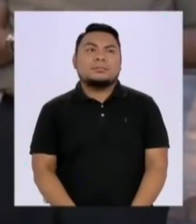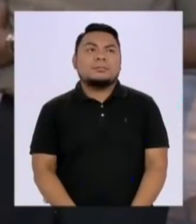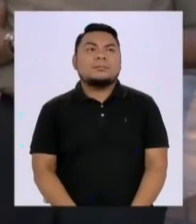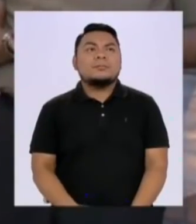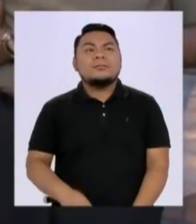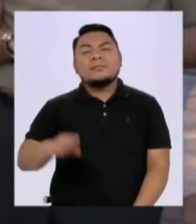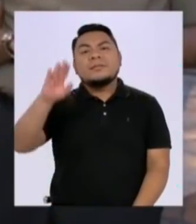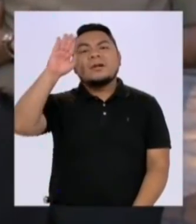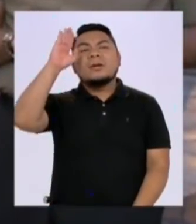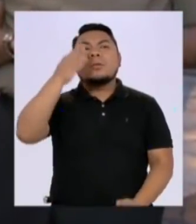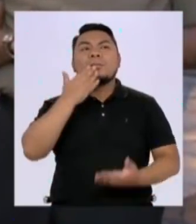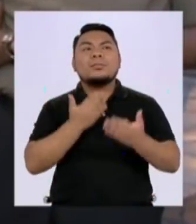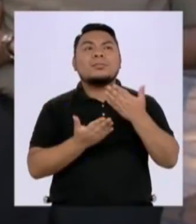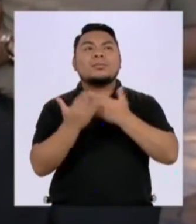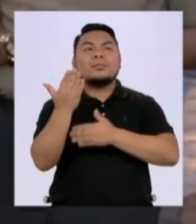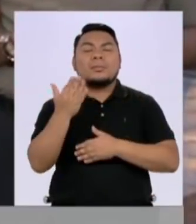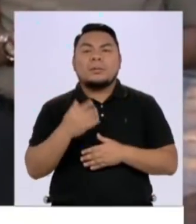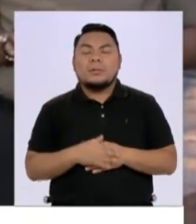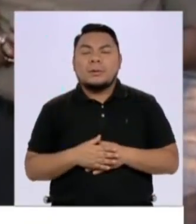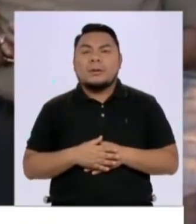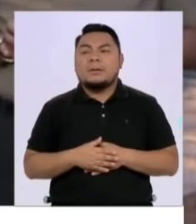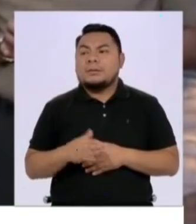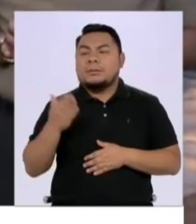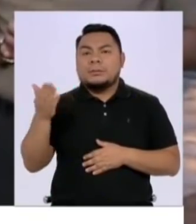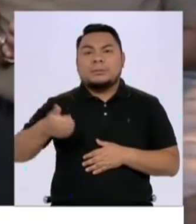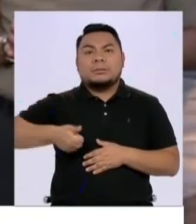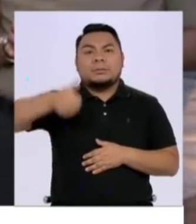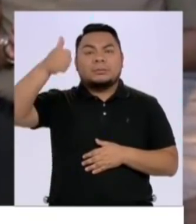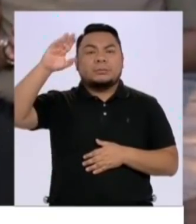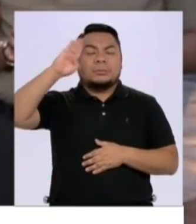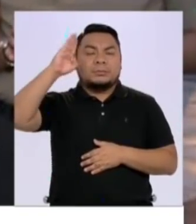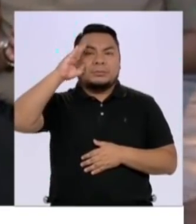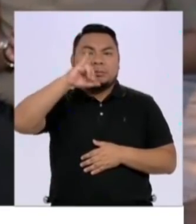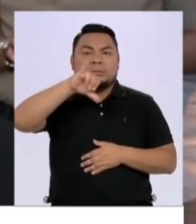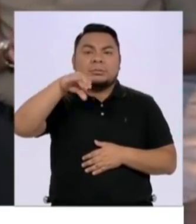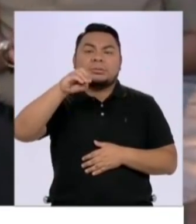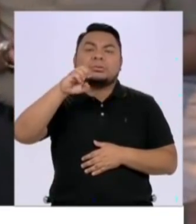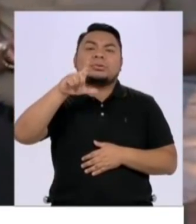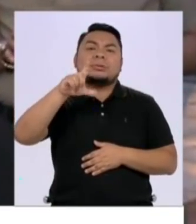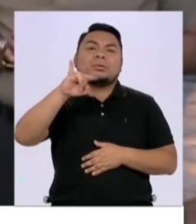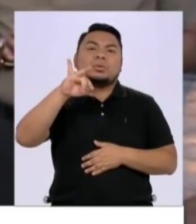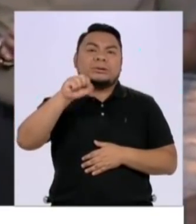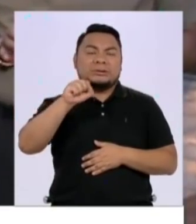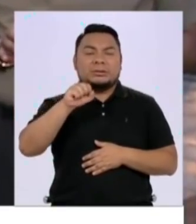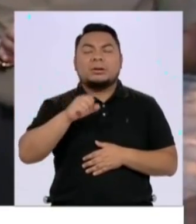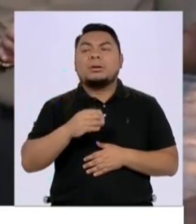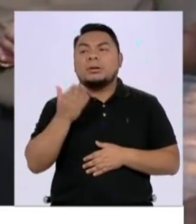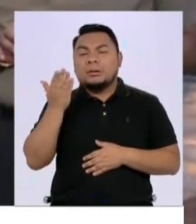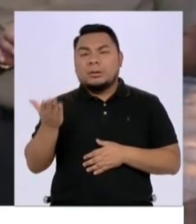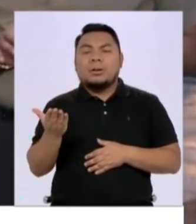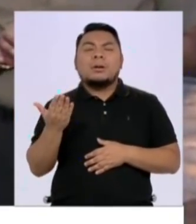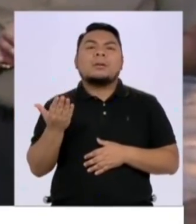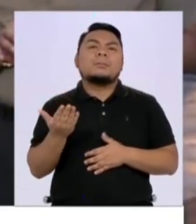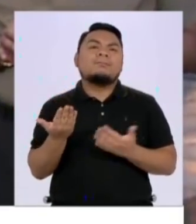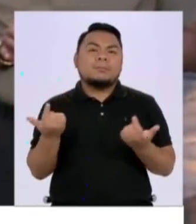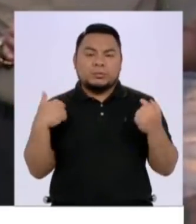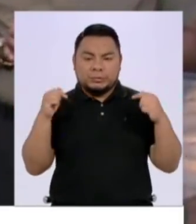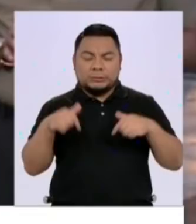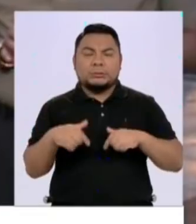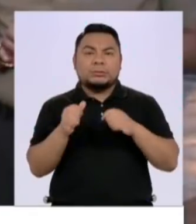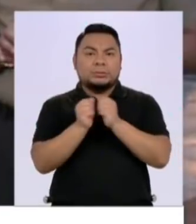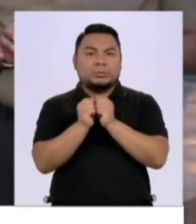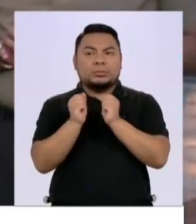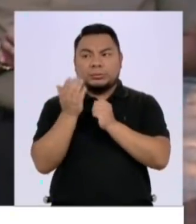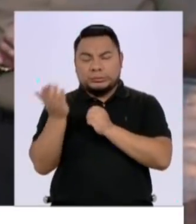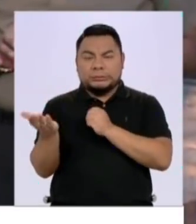Así es, Nicolás, buenos días. El general José Luis Lavalle nos acompaña y estamos ya junto